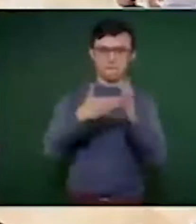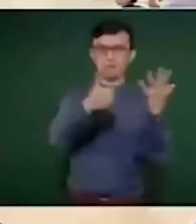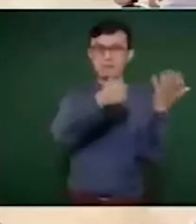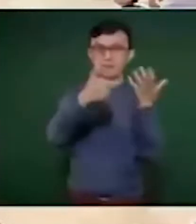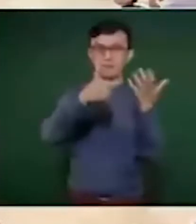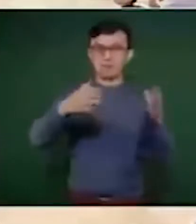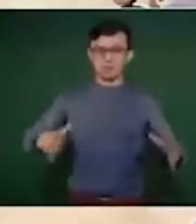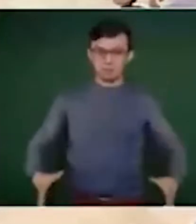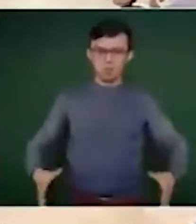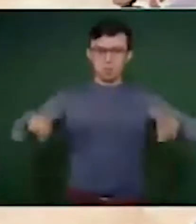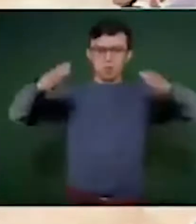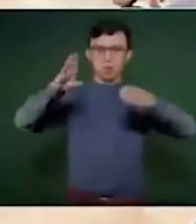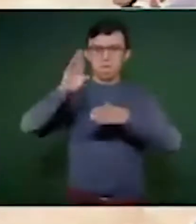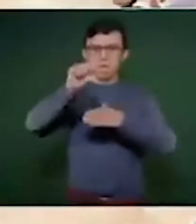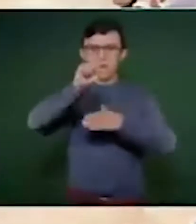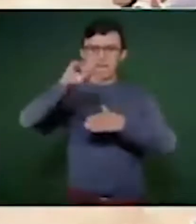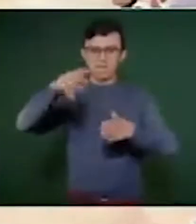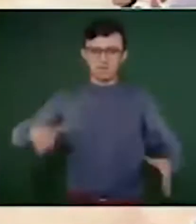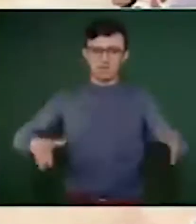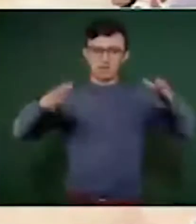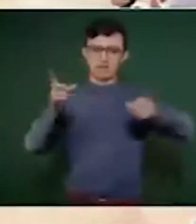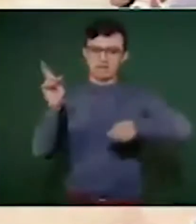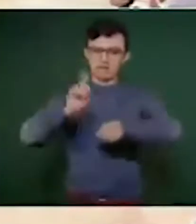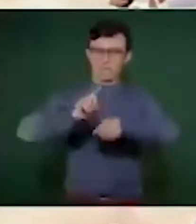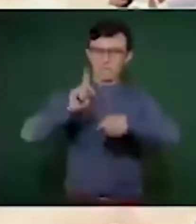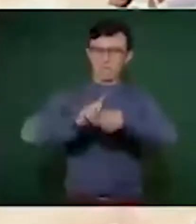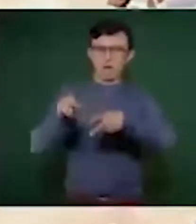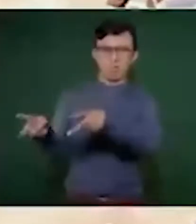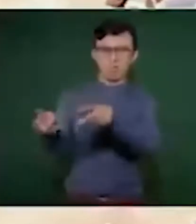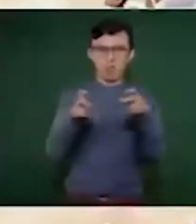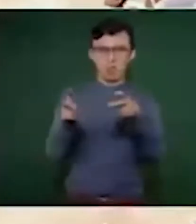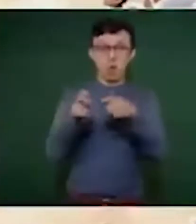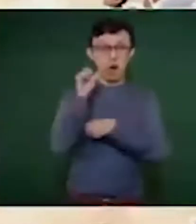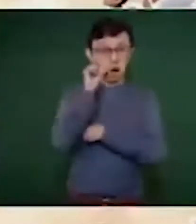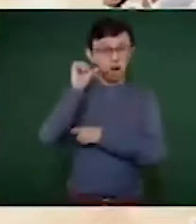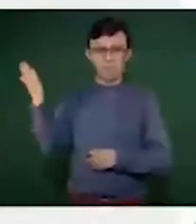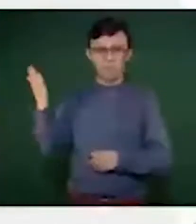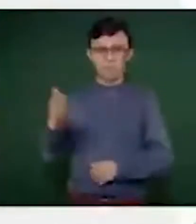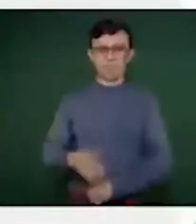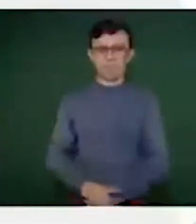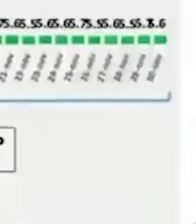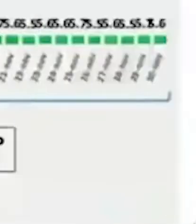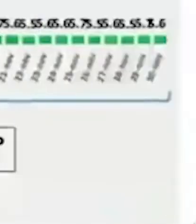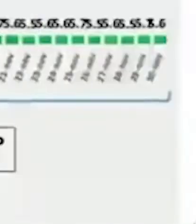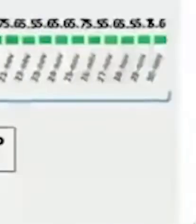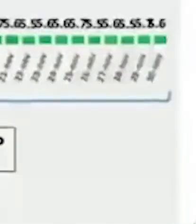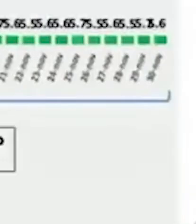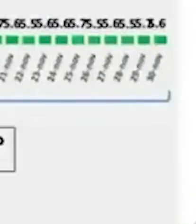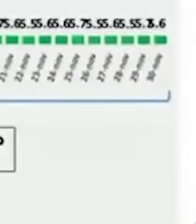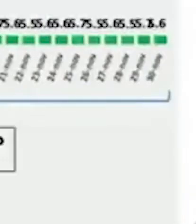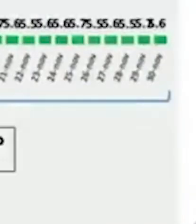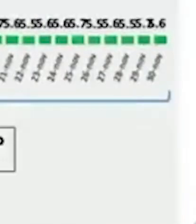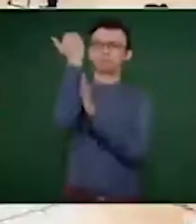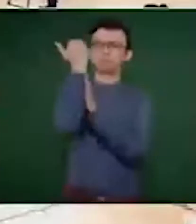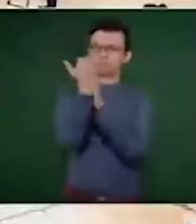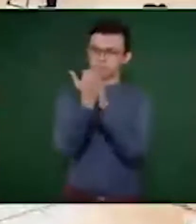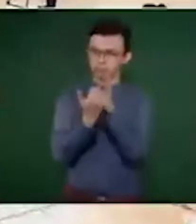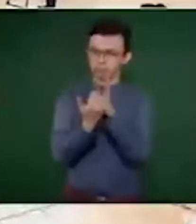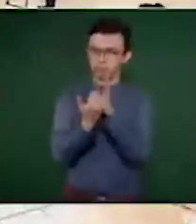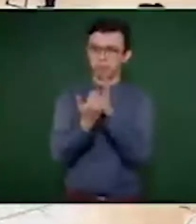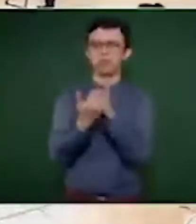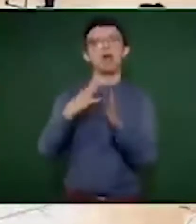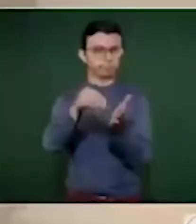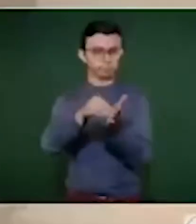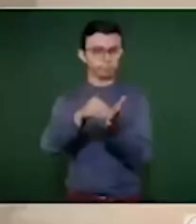el presidente Andrés Manuel López Obrador aseguró que continúa la estrategia de combate al robo de combustible en México y reconoció que todavía